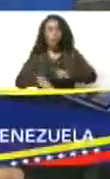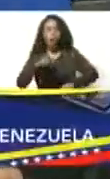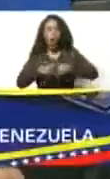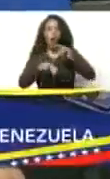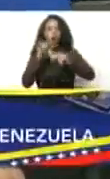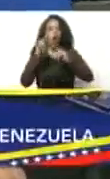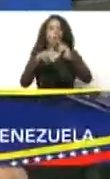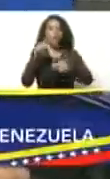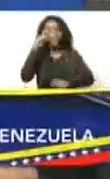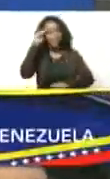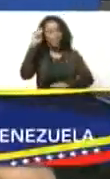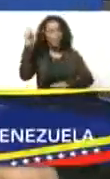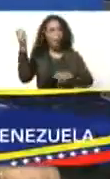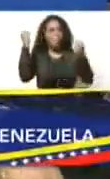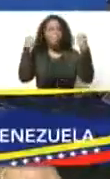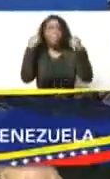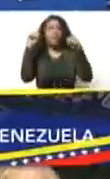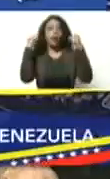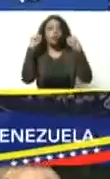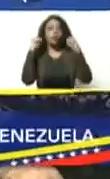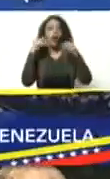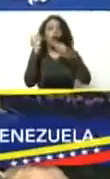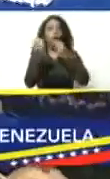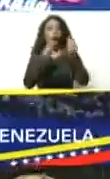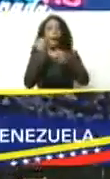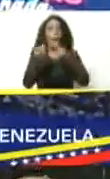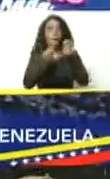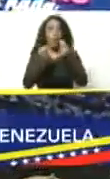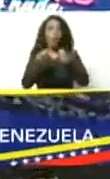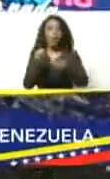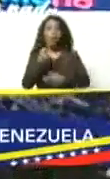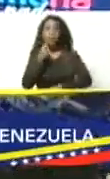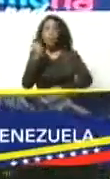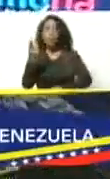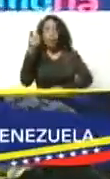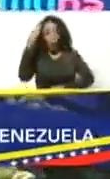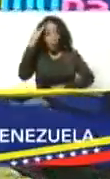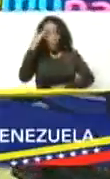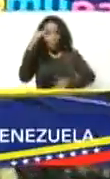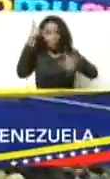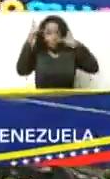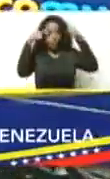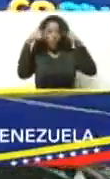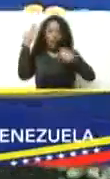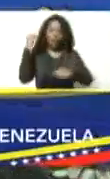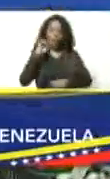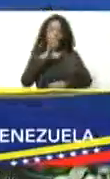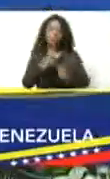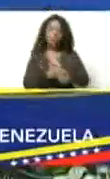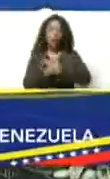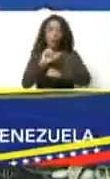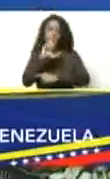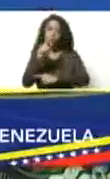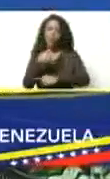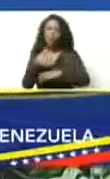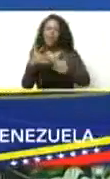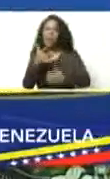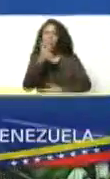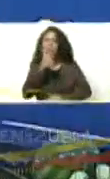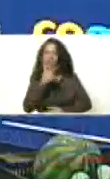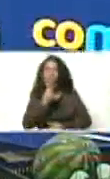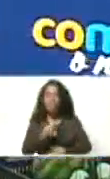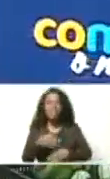en la teoría y en la práctica. Y es como decía el comandante Chávez cuando preguntaba, ¿qué es más fácil,